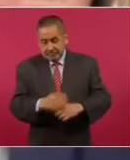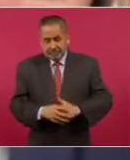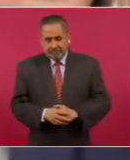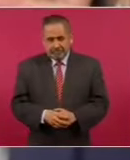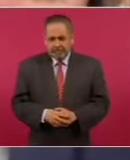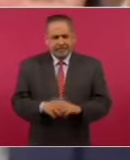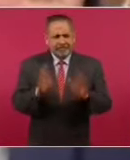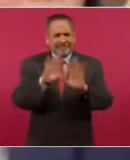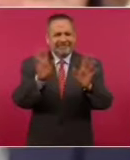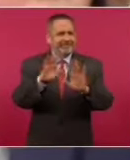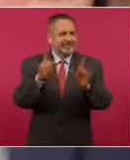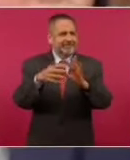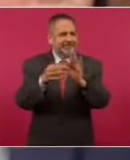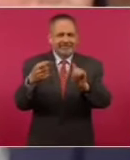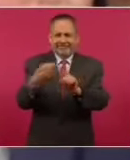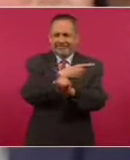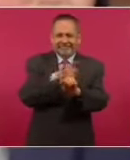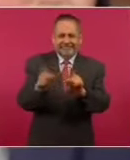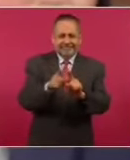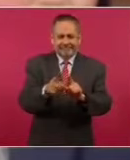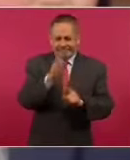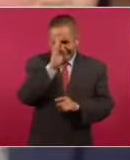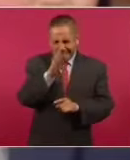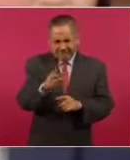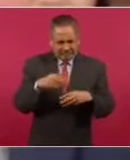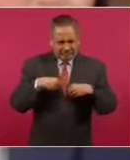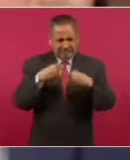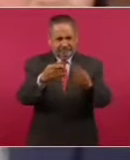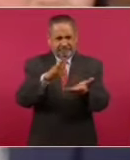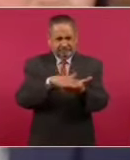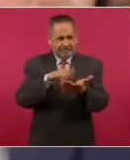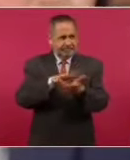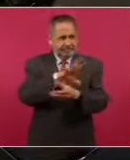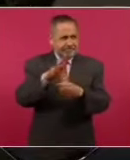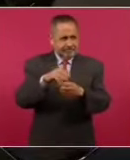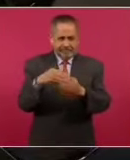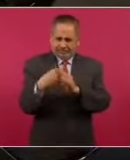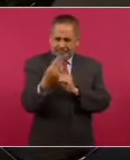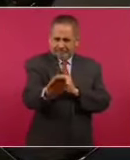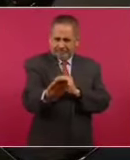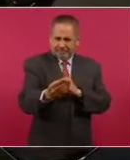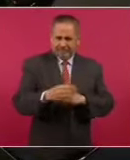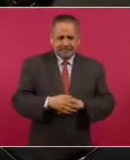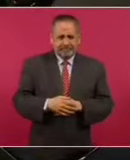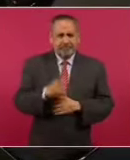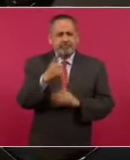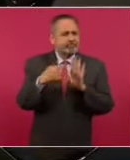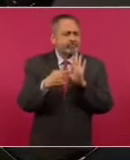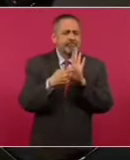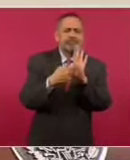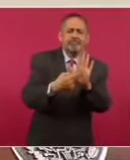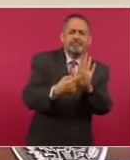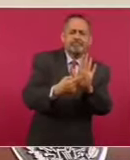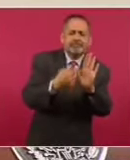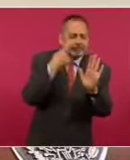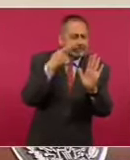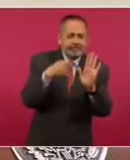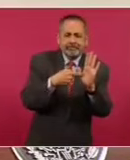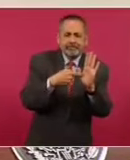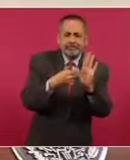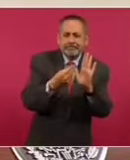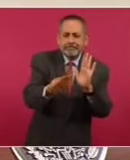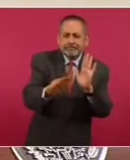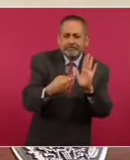No, pero no, no, no, no, no, no, no, no, no, no. Aquí te vamos a entregar todo. Nada más es un botón de muestra.